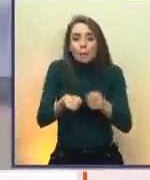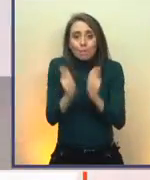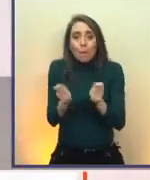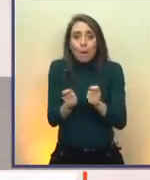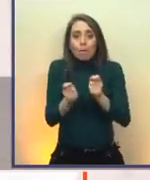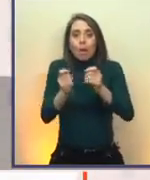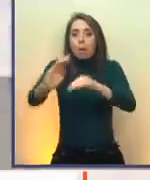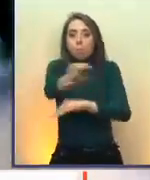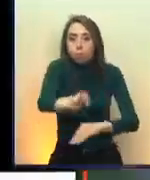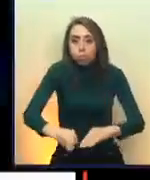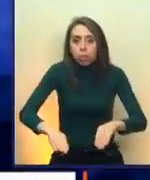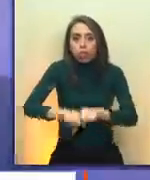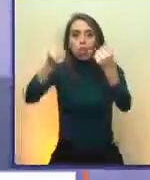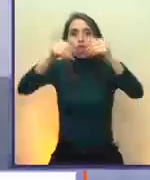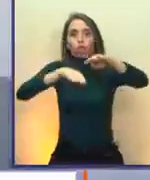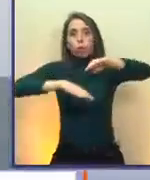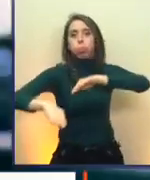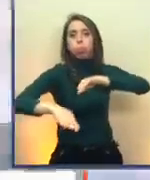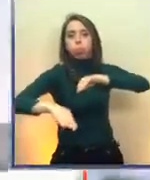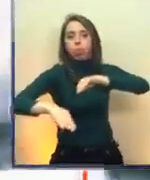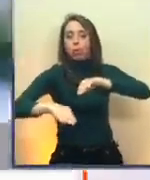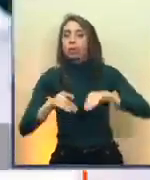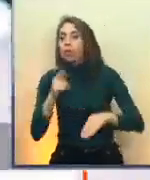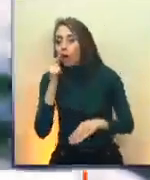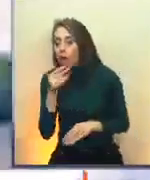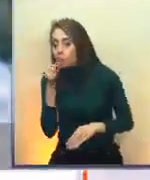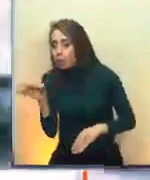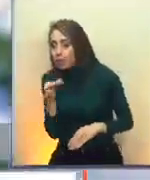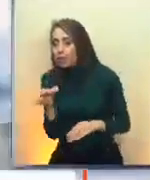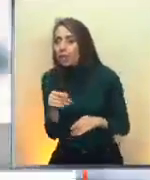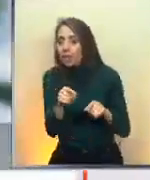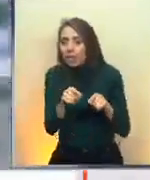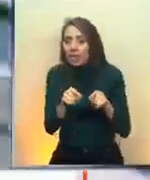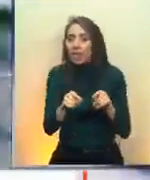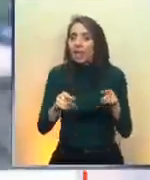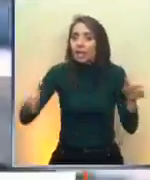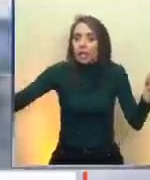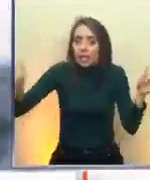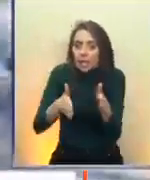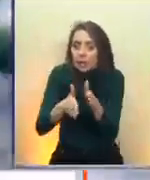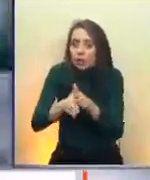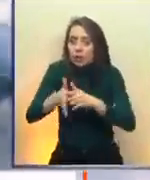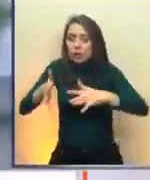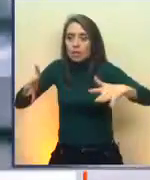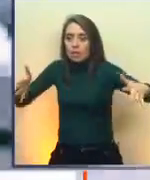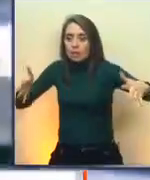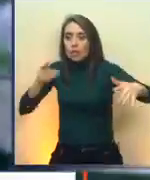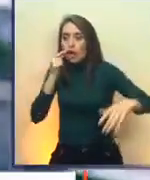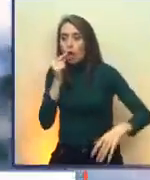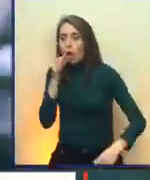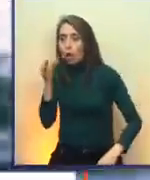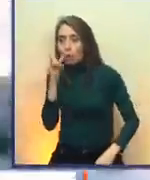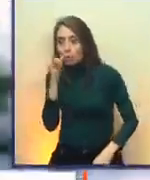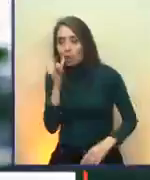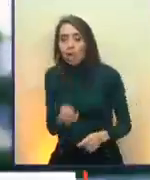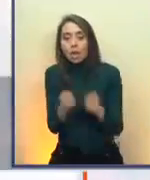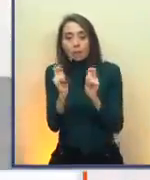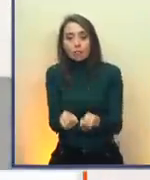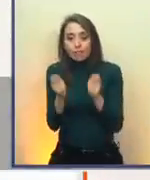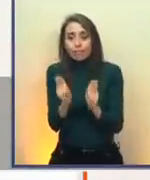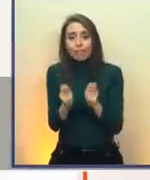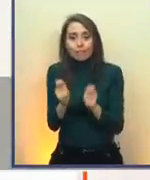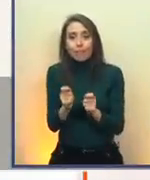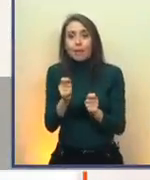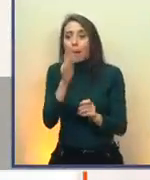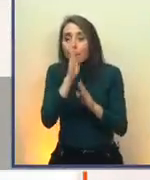Avendo marciato per una ventina di chilometri lungo un canale d'acqua che si allargava o si restringeva, ma in nessun punto consentiva il passaggio delle slitte,